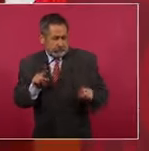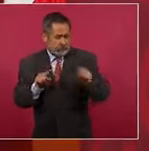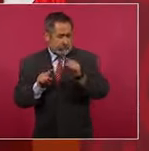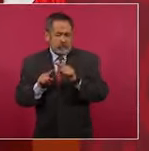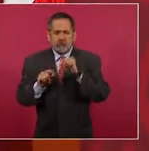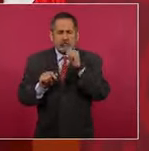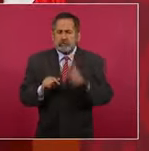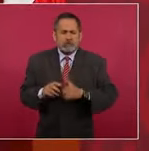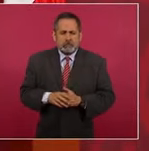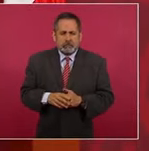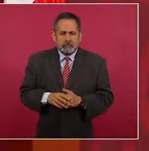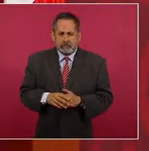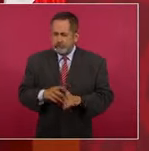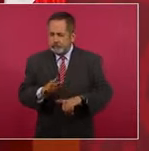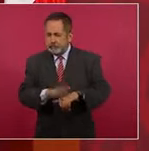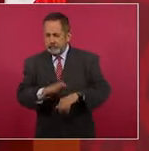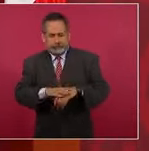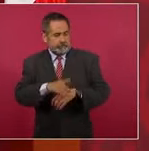a los expertos,